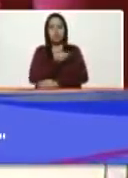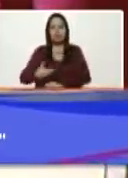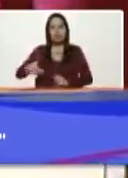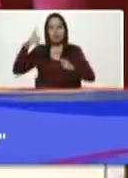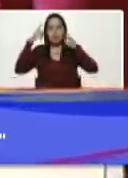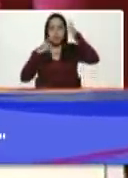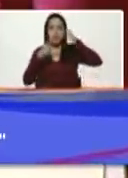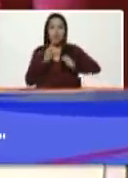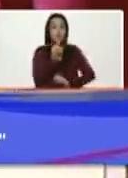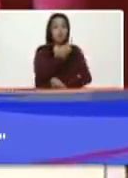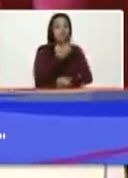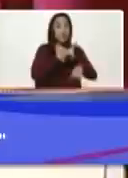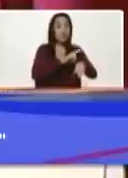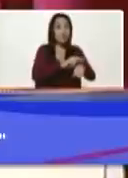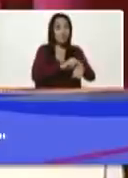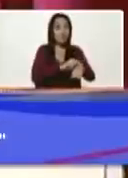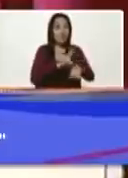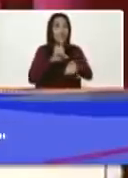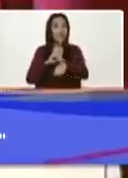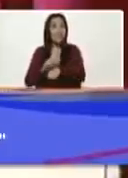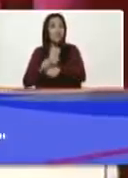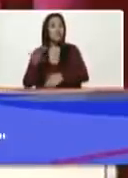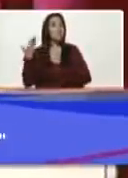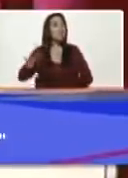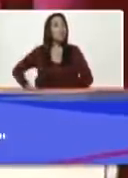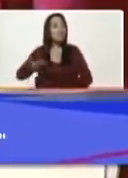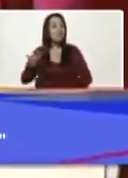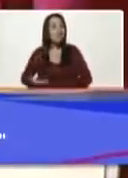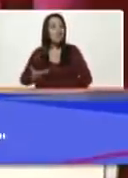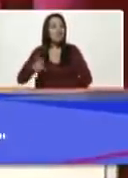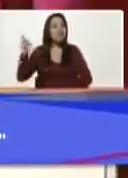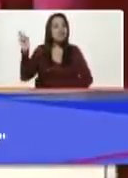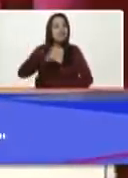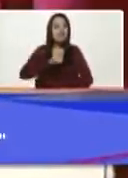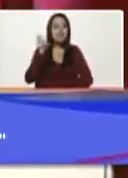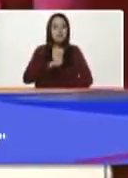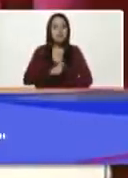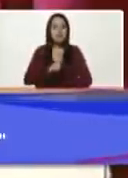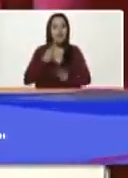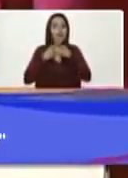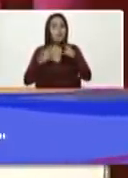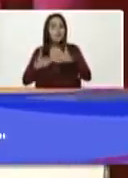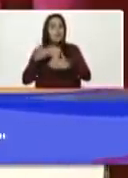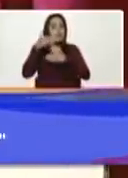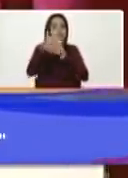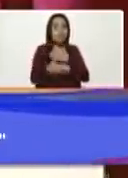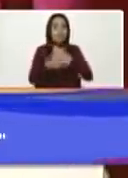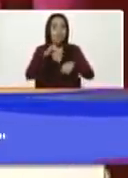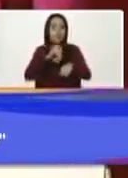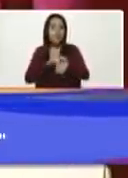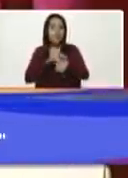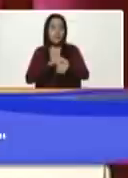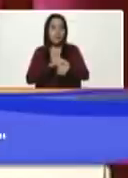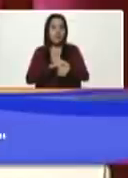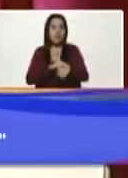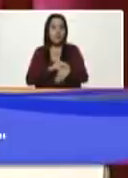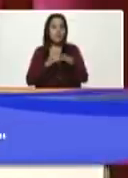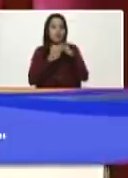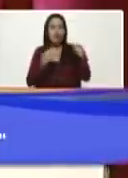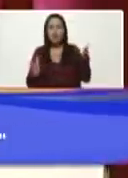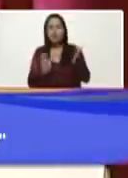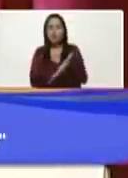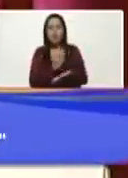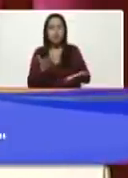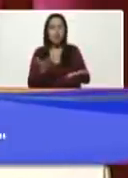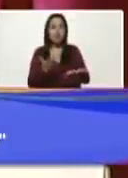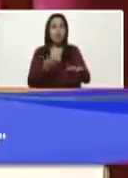solo el médico es indispensable, necesario, pero va más allá de la medicina, tiene mucho que ver con las variables